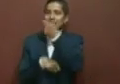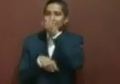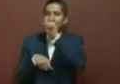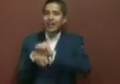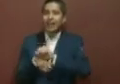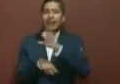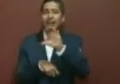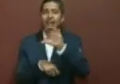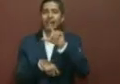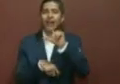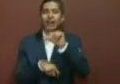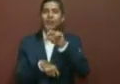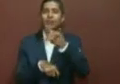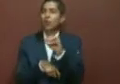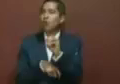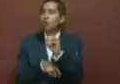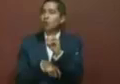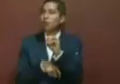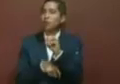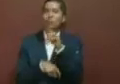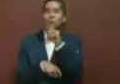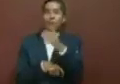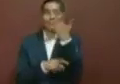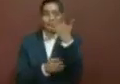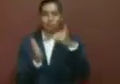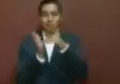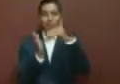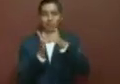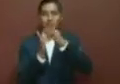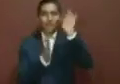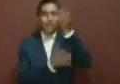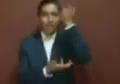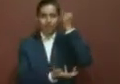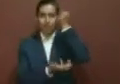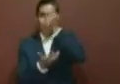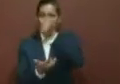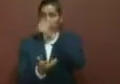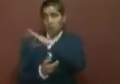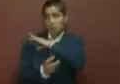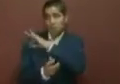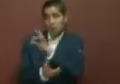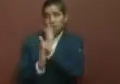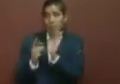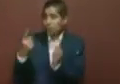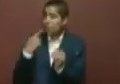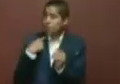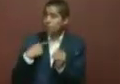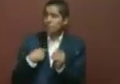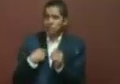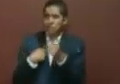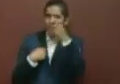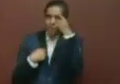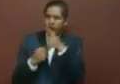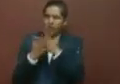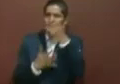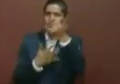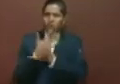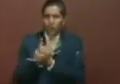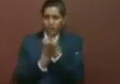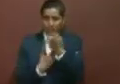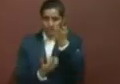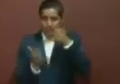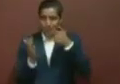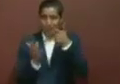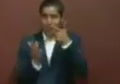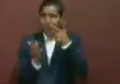Méndez, nos habla de 5 millones de federales que van a llegar a Michoacán. Si nos podría decir para qué proyectos estarían